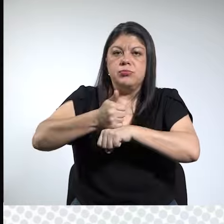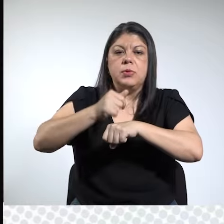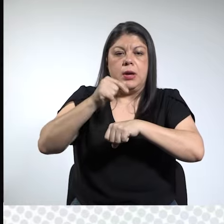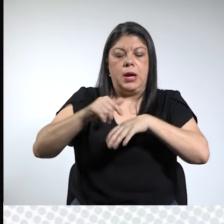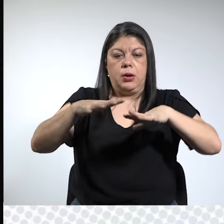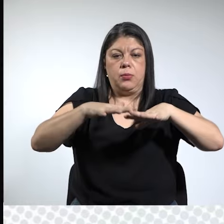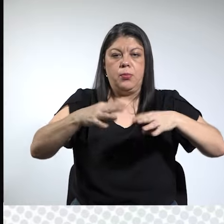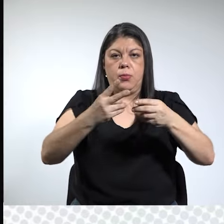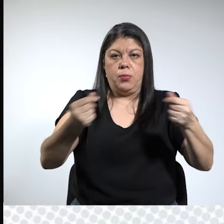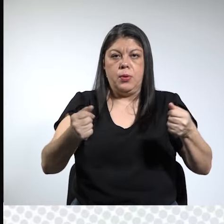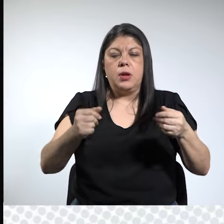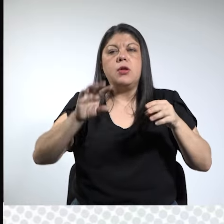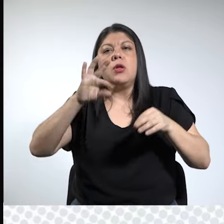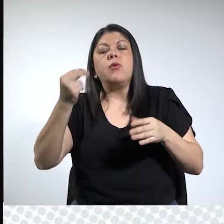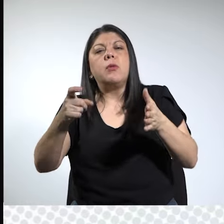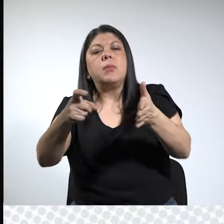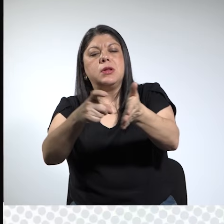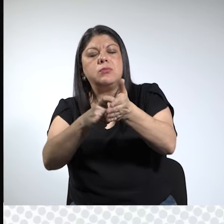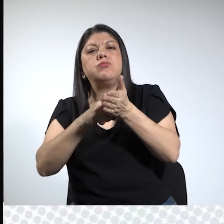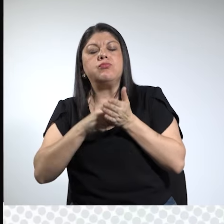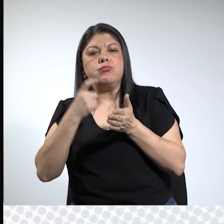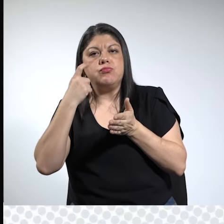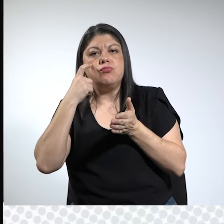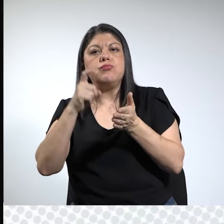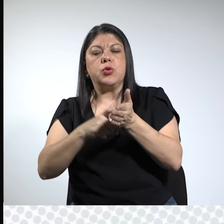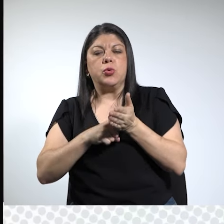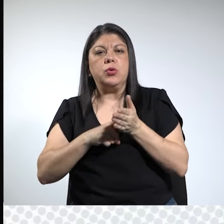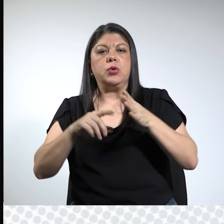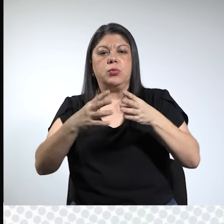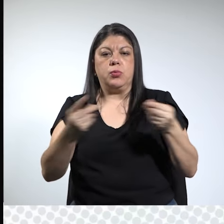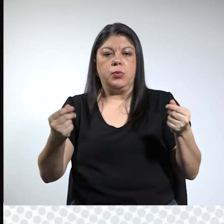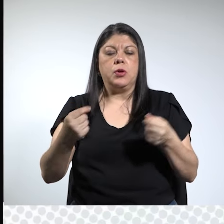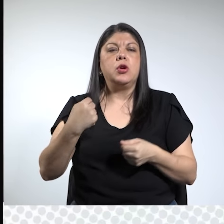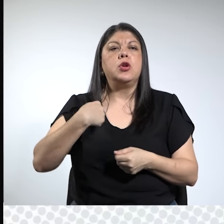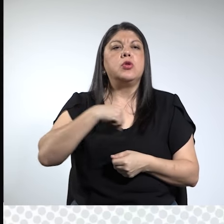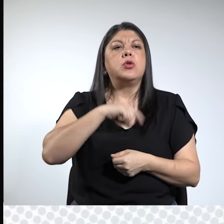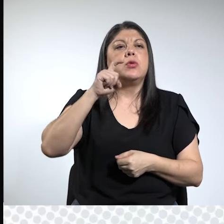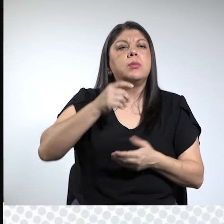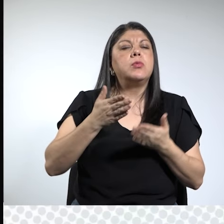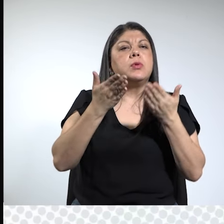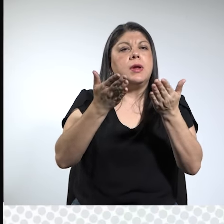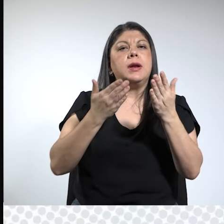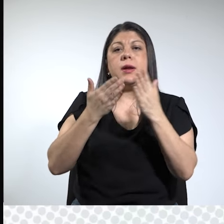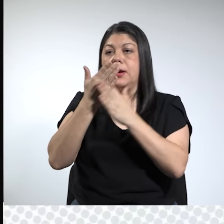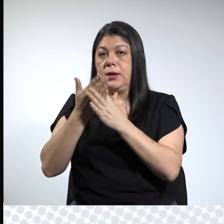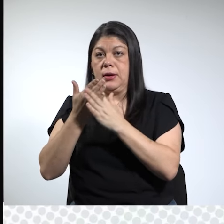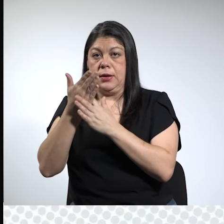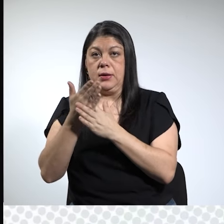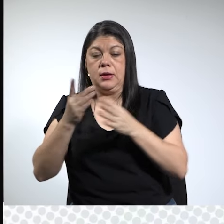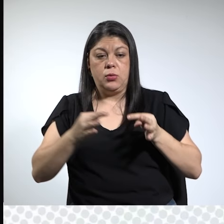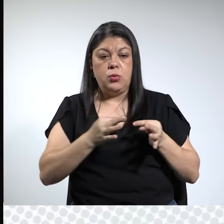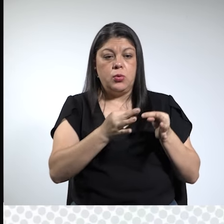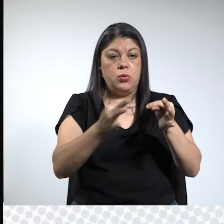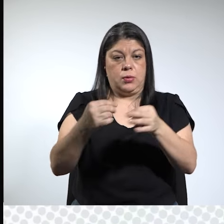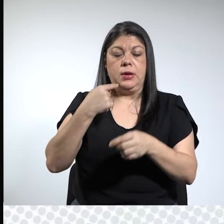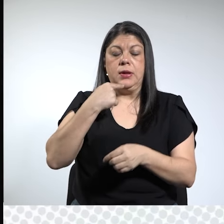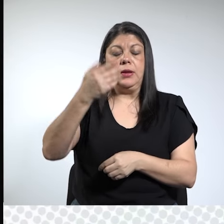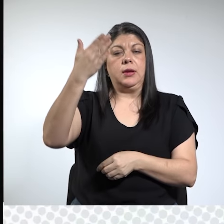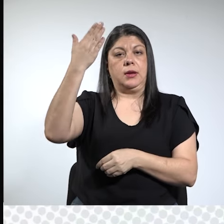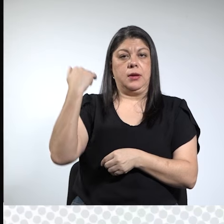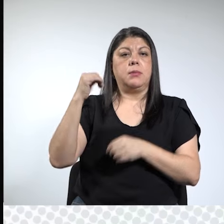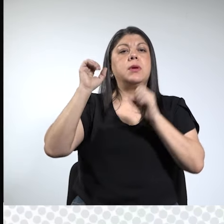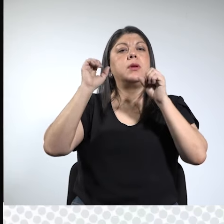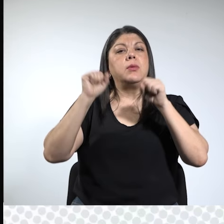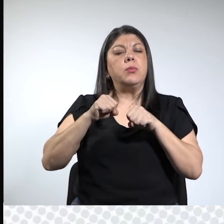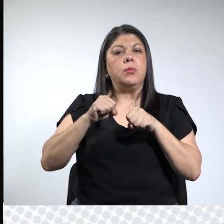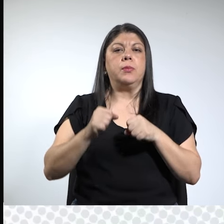y es la forma de reconocerles ese hecho. Uno tiene que darle acceso a la parte turística que ya le decía para que usted